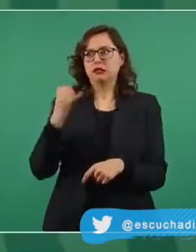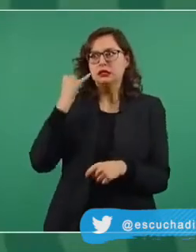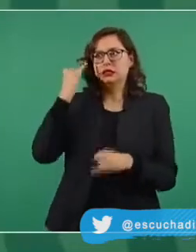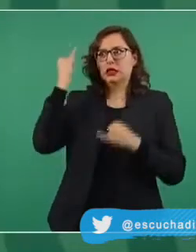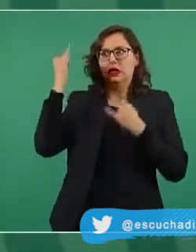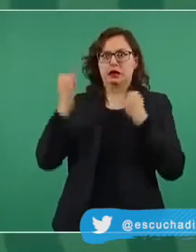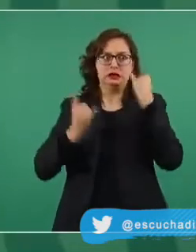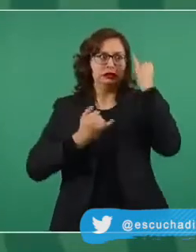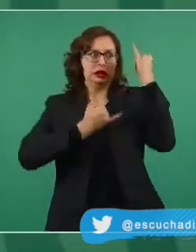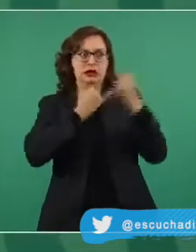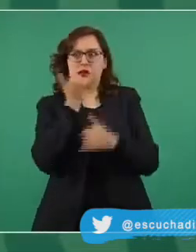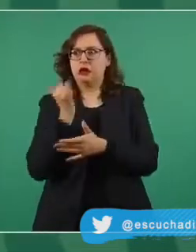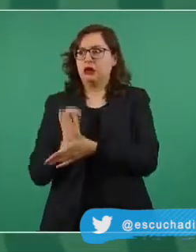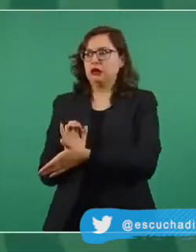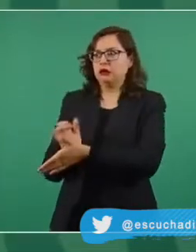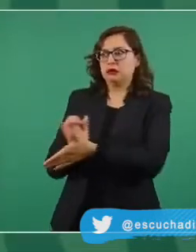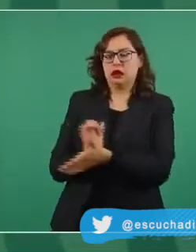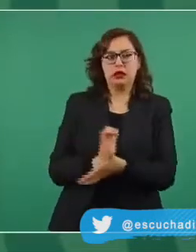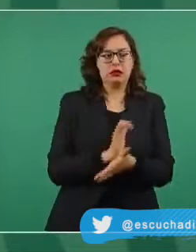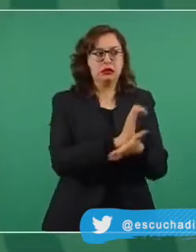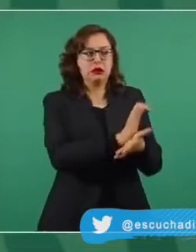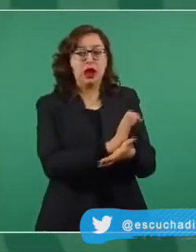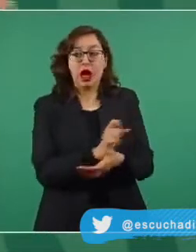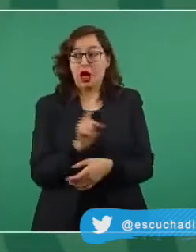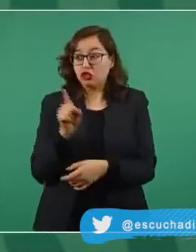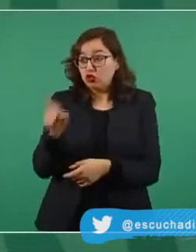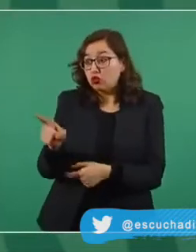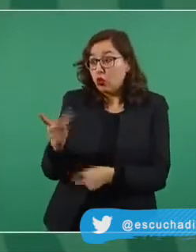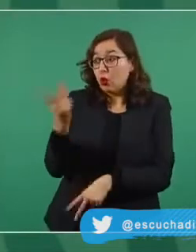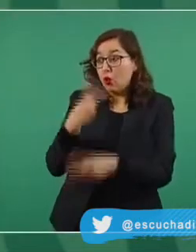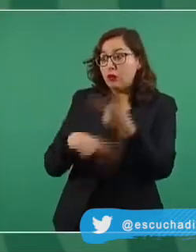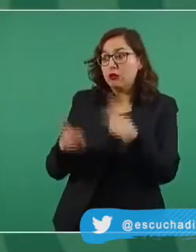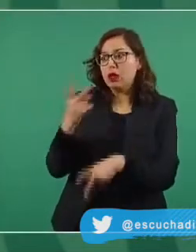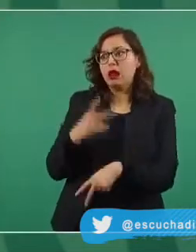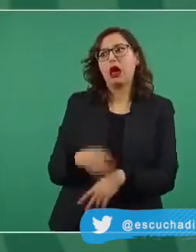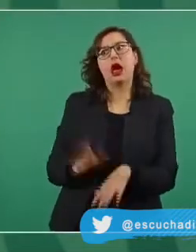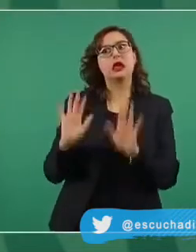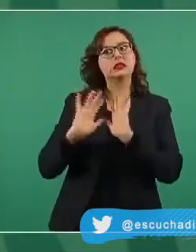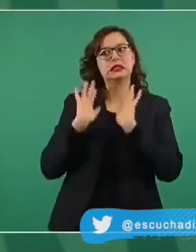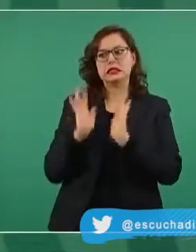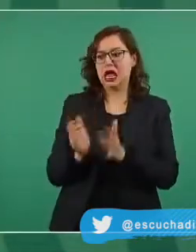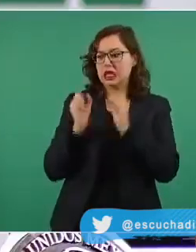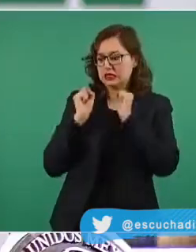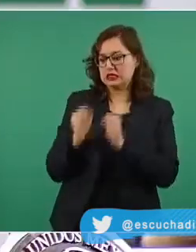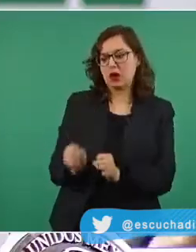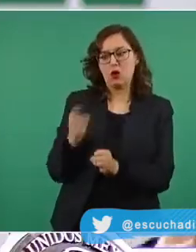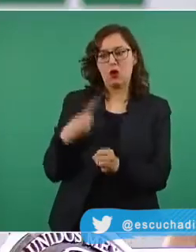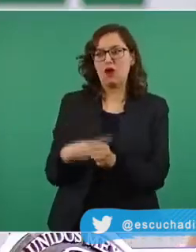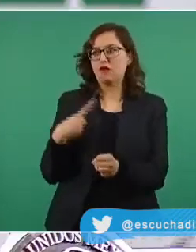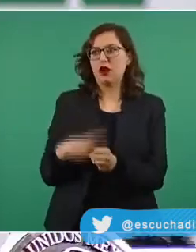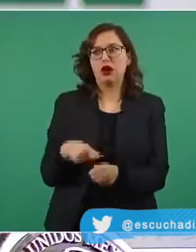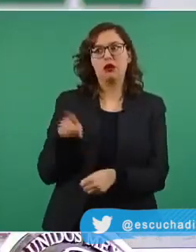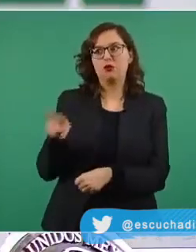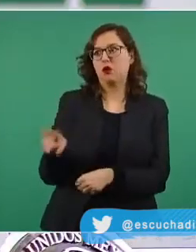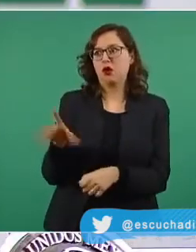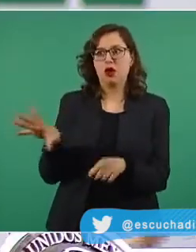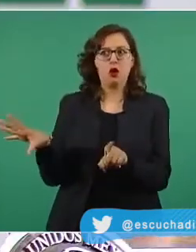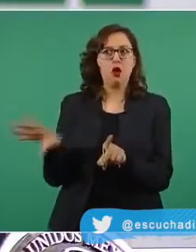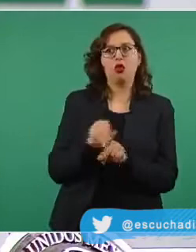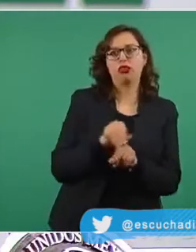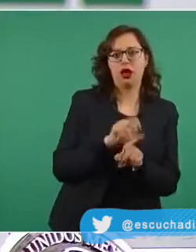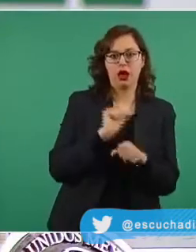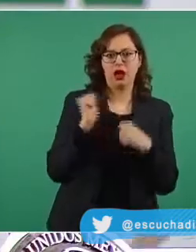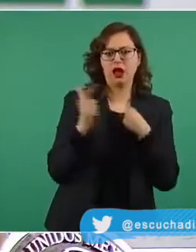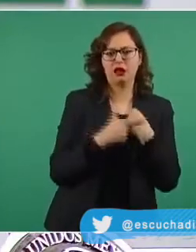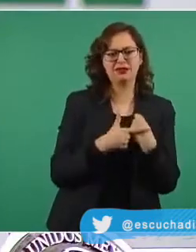ventilador mecánico en 6%. La Red Hospitalaria Nacional para la Atención de esta Enfermedad muestra una reducción de